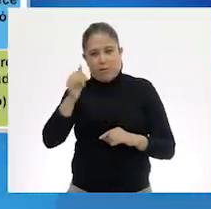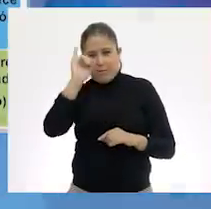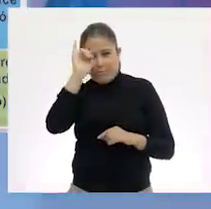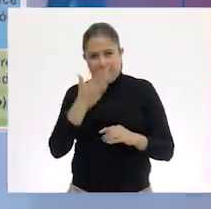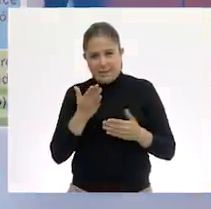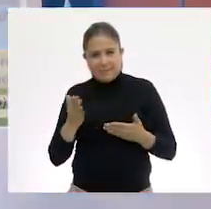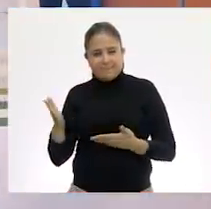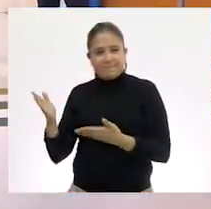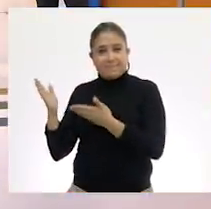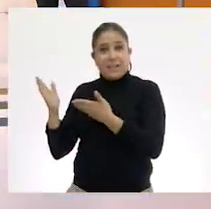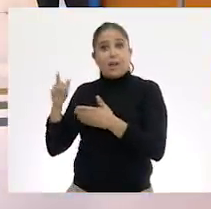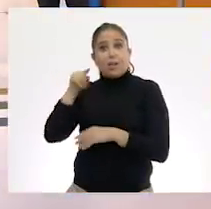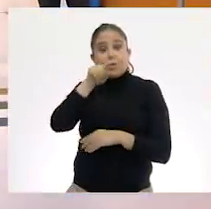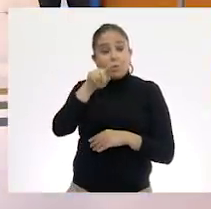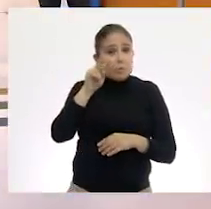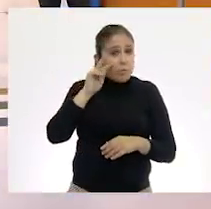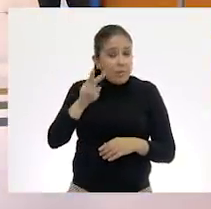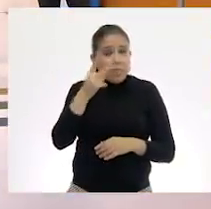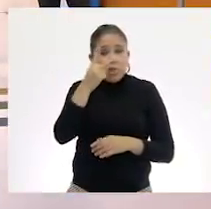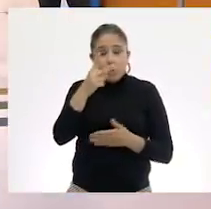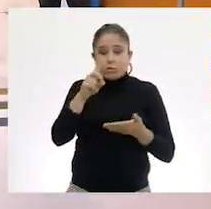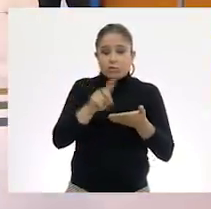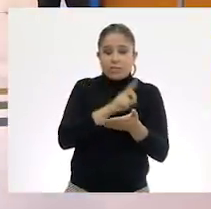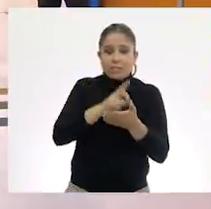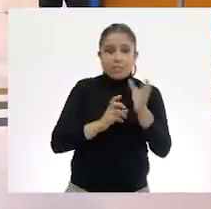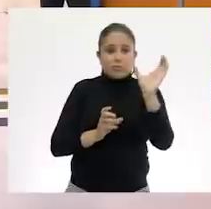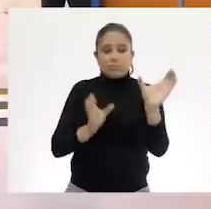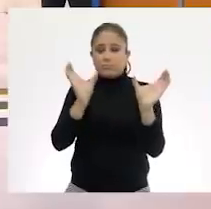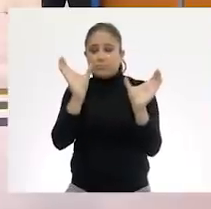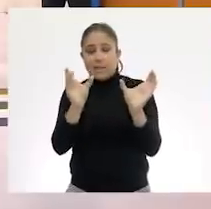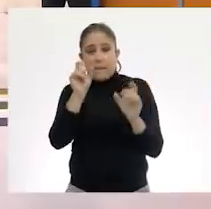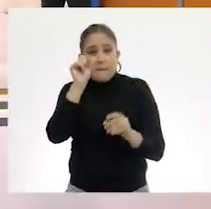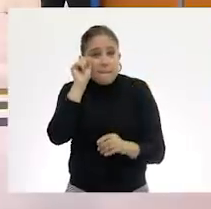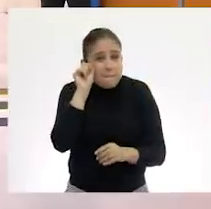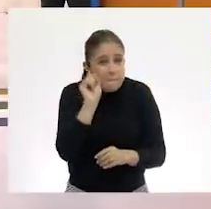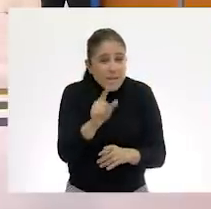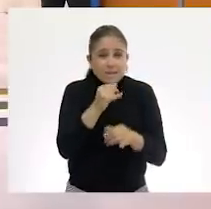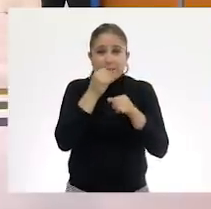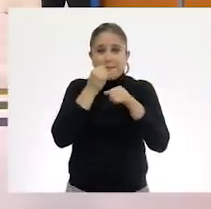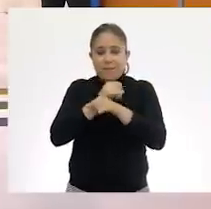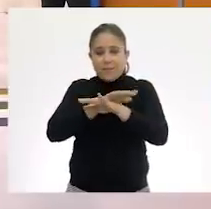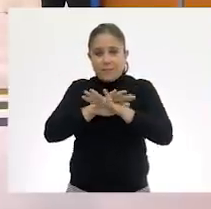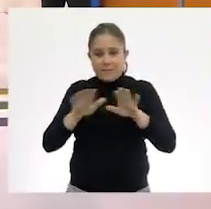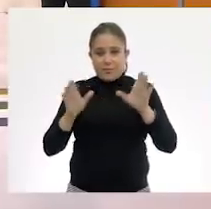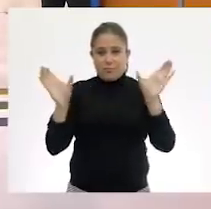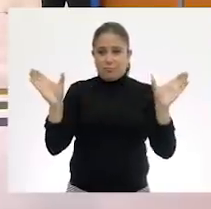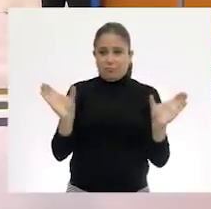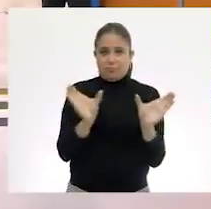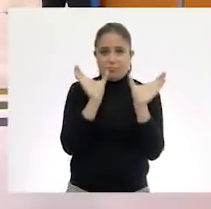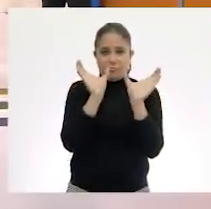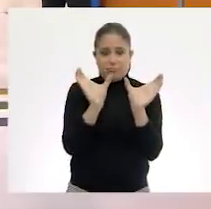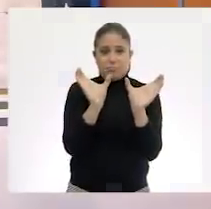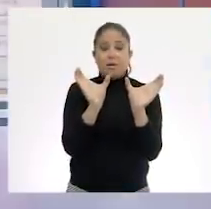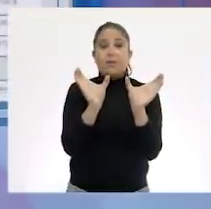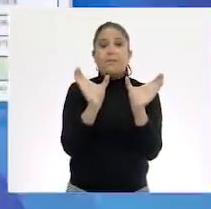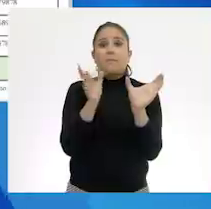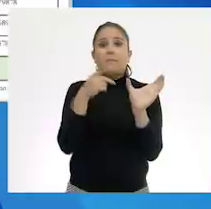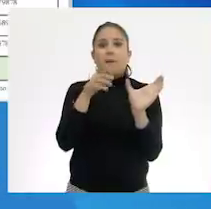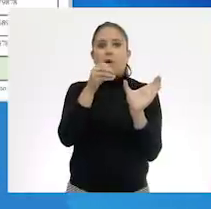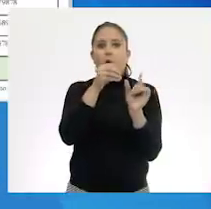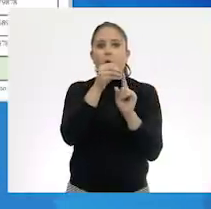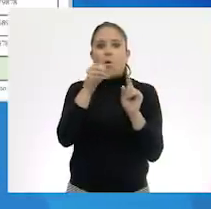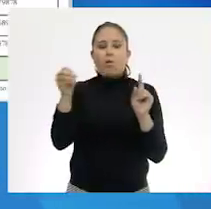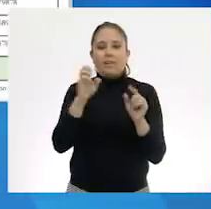imagen donde podrán ver dos directorios que tienen la misma información. La misma información está colocada, solamente que tiene un orden